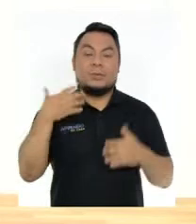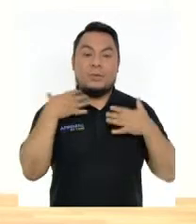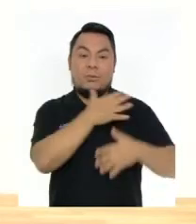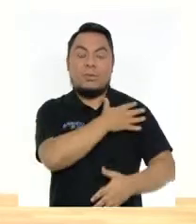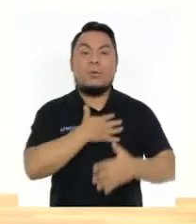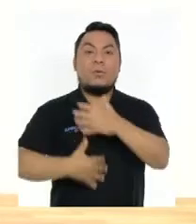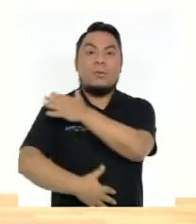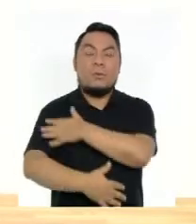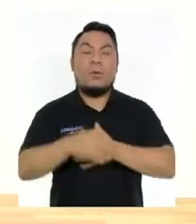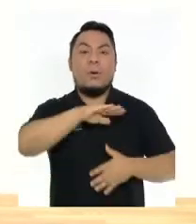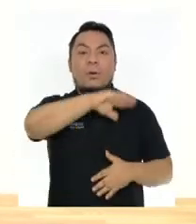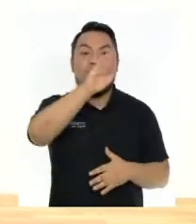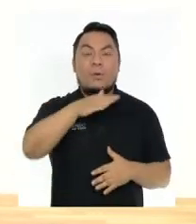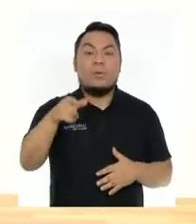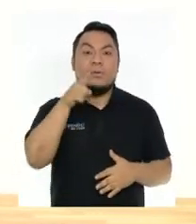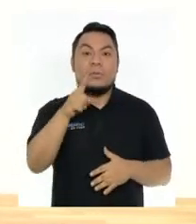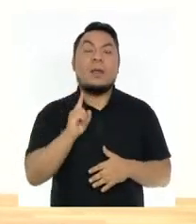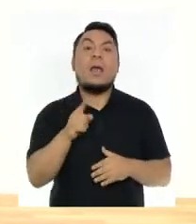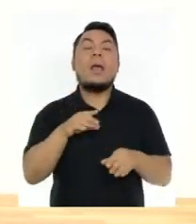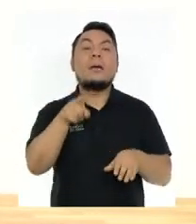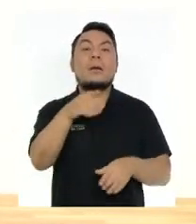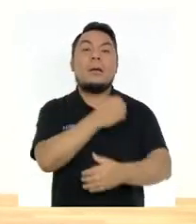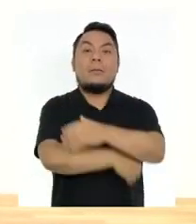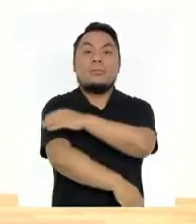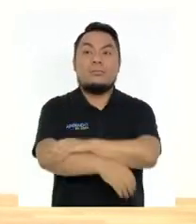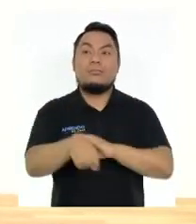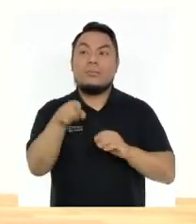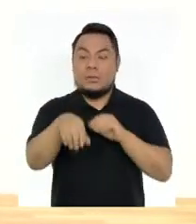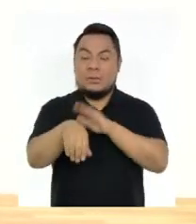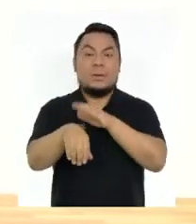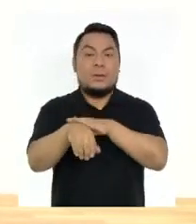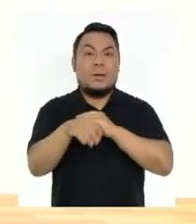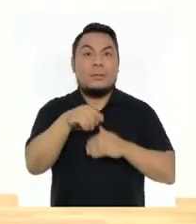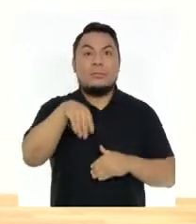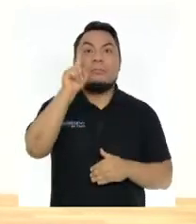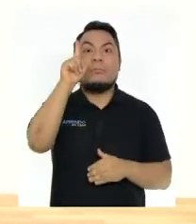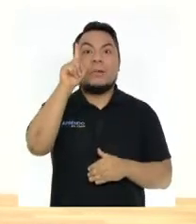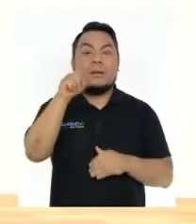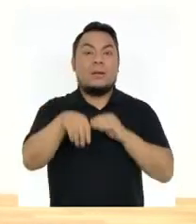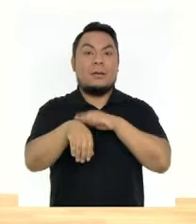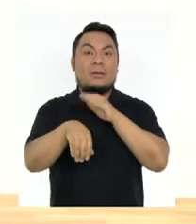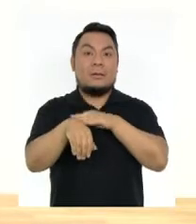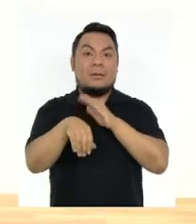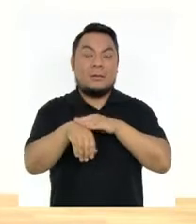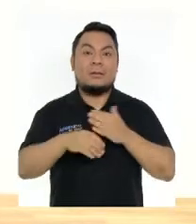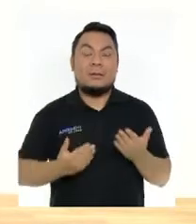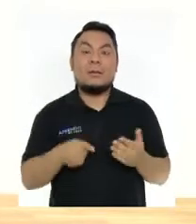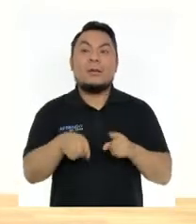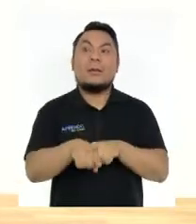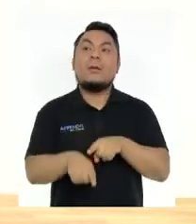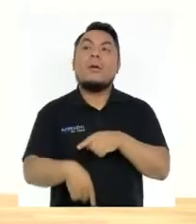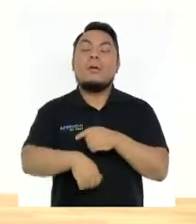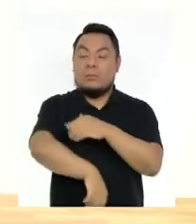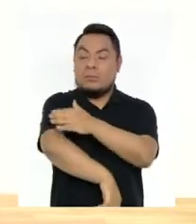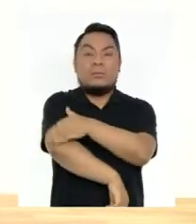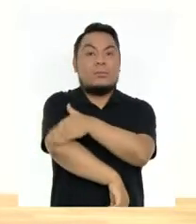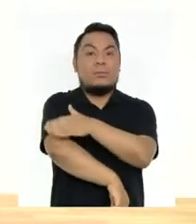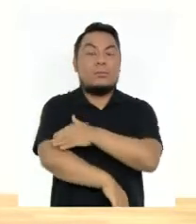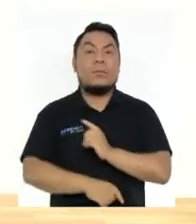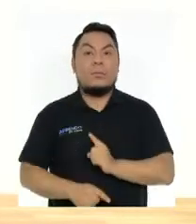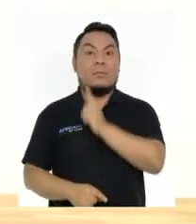¿ok? Levanta los brazos, voy a empezar por la muñeca, levanto la muñeca hacia arriba, el codo,